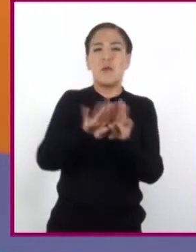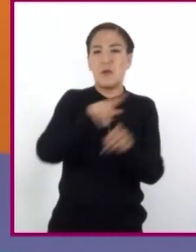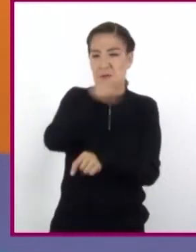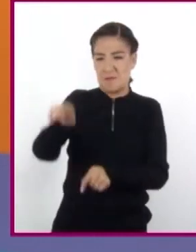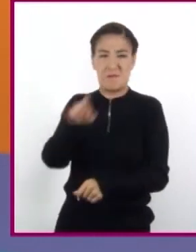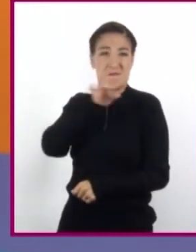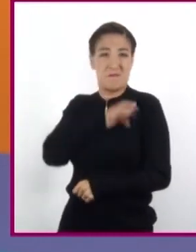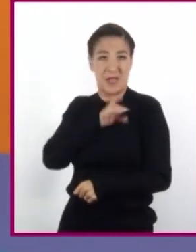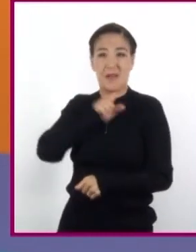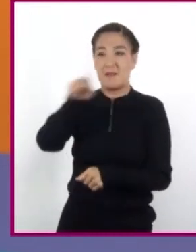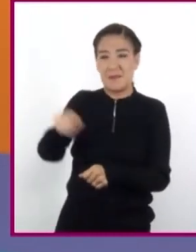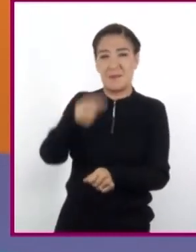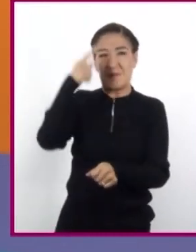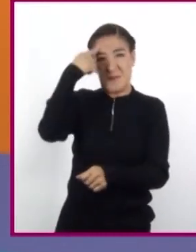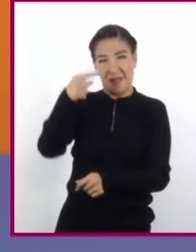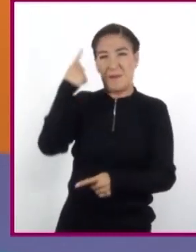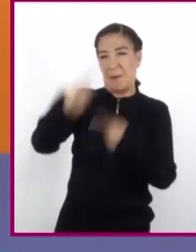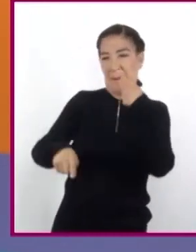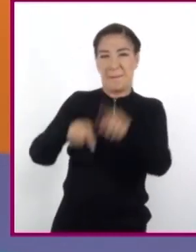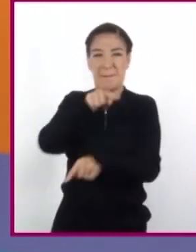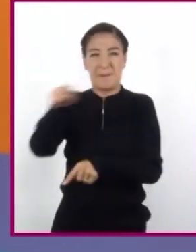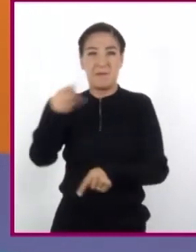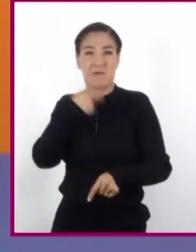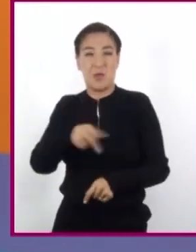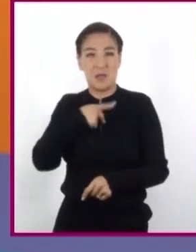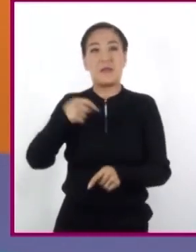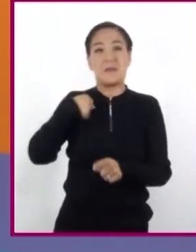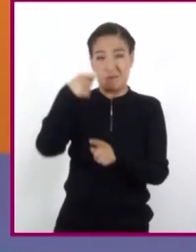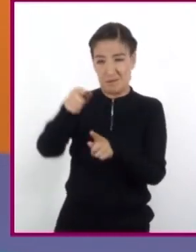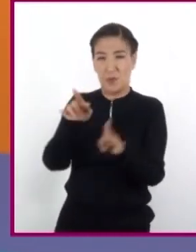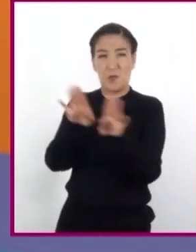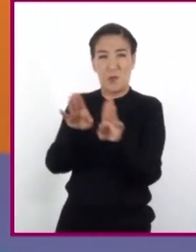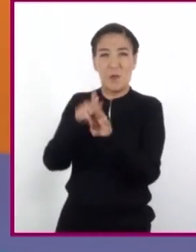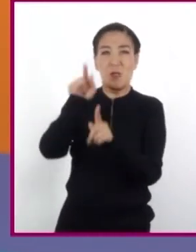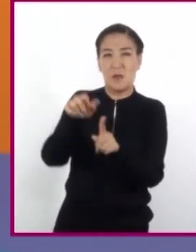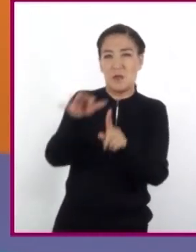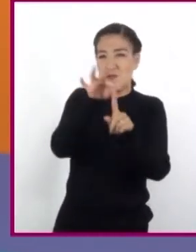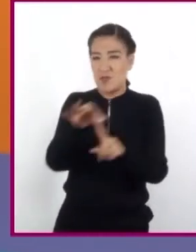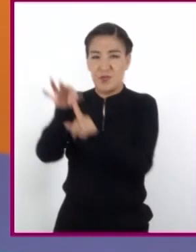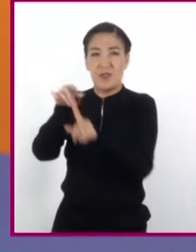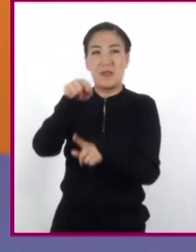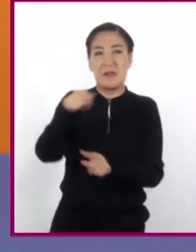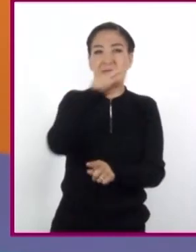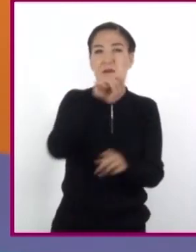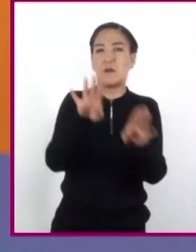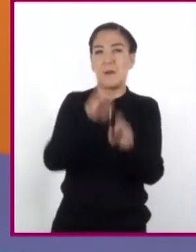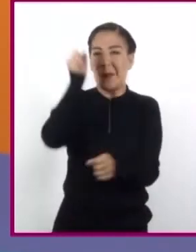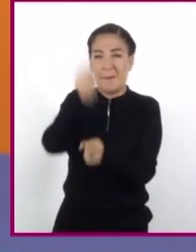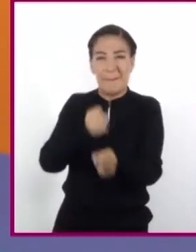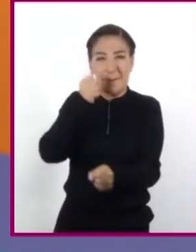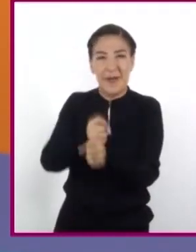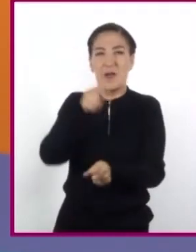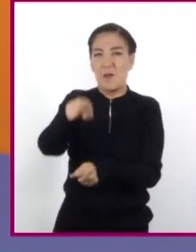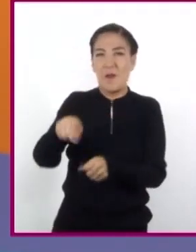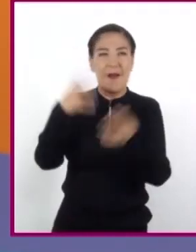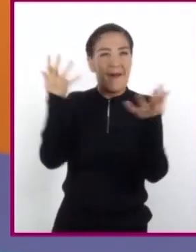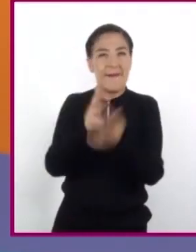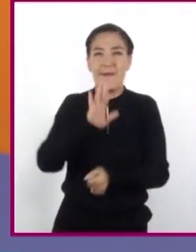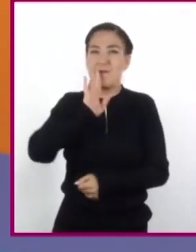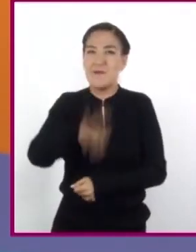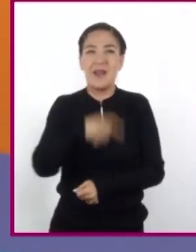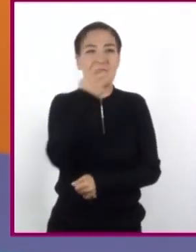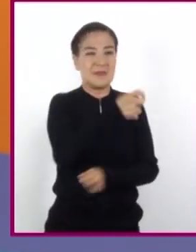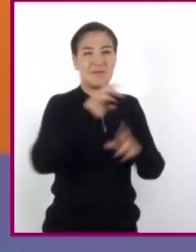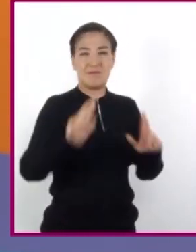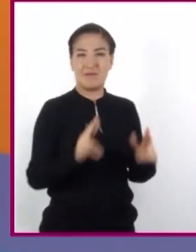atemorizar a las personas con el pretexto de perseguir la idolatría, es decir, prácticas o creencias que no estaban sujetas a